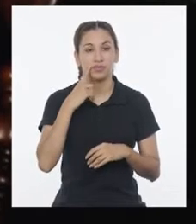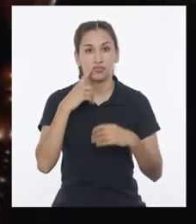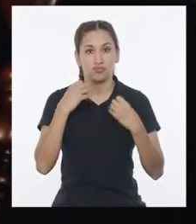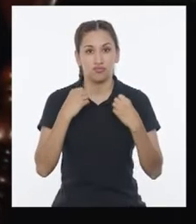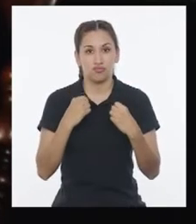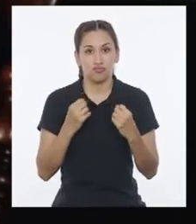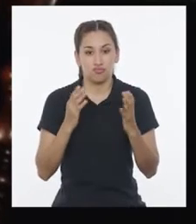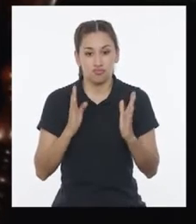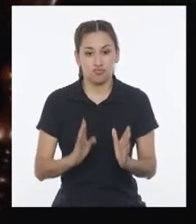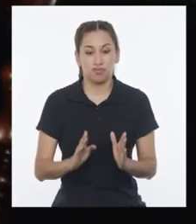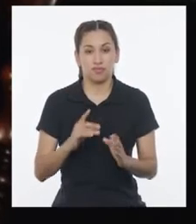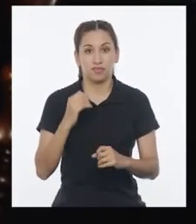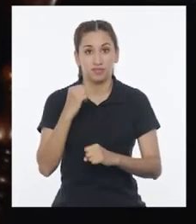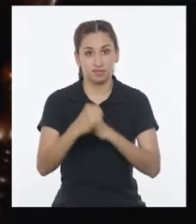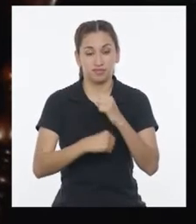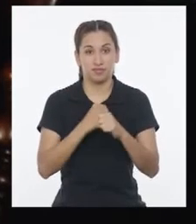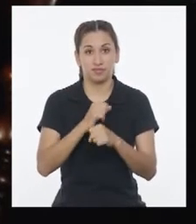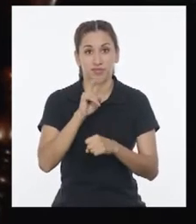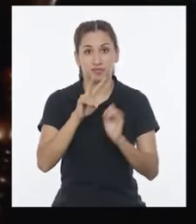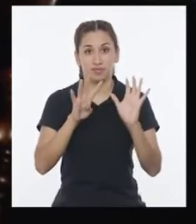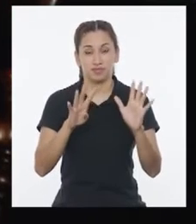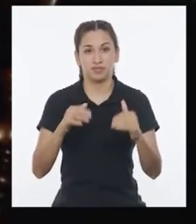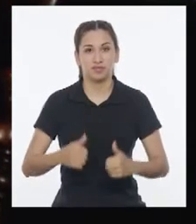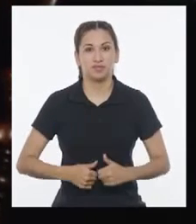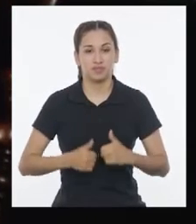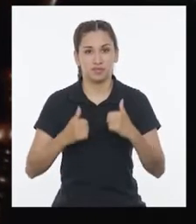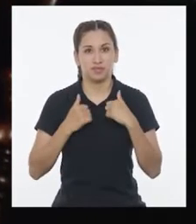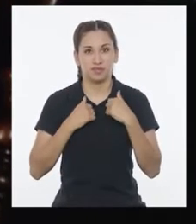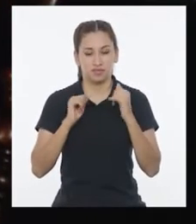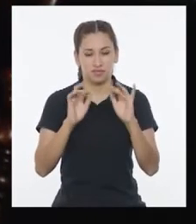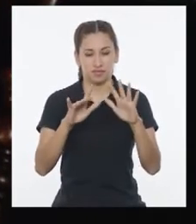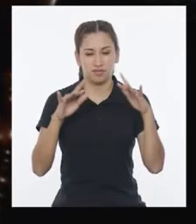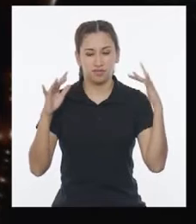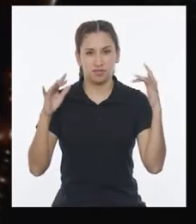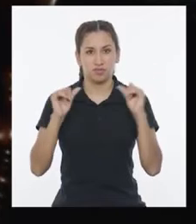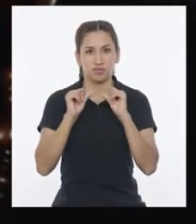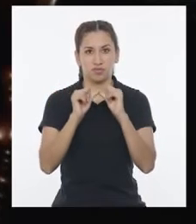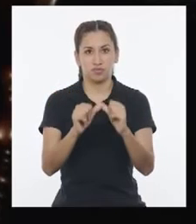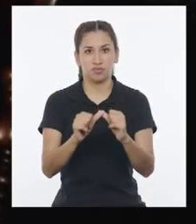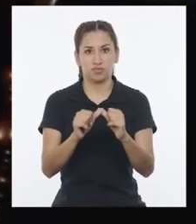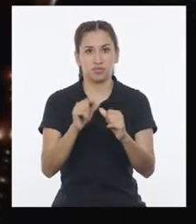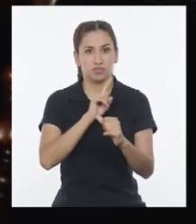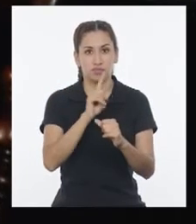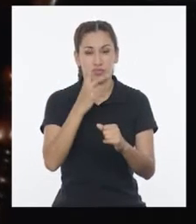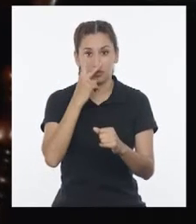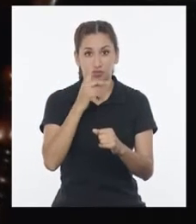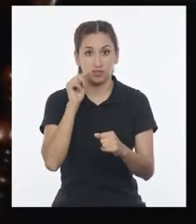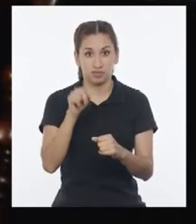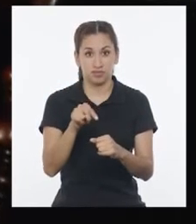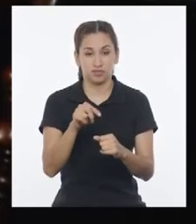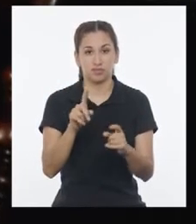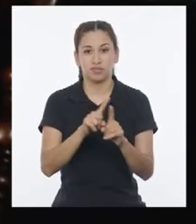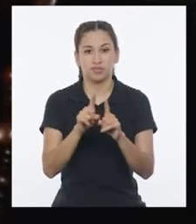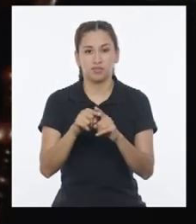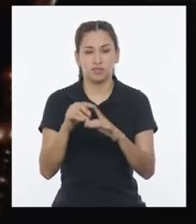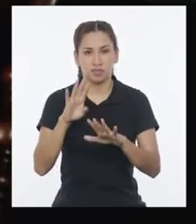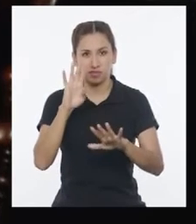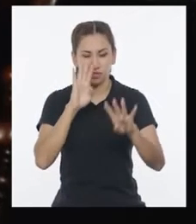Los hombres de este siglo XXIX viven en medio de una hechicería continua, sin parecer darse cuenta de